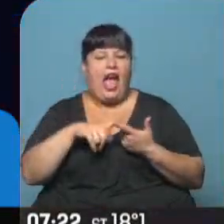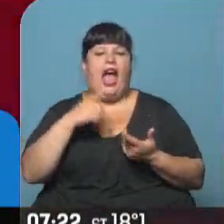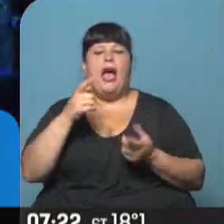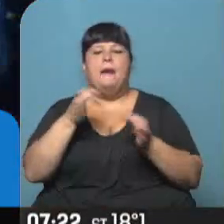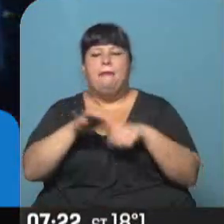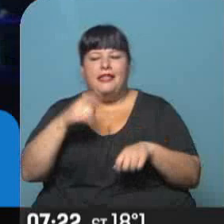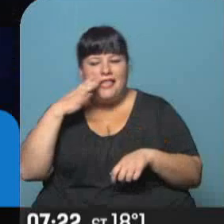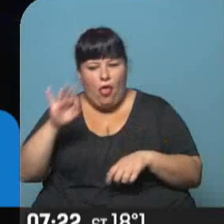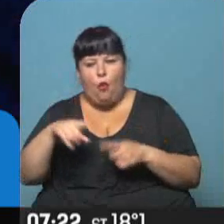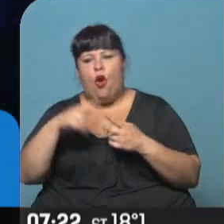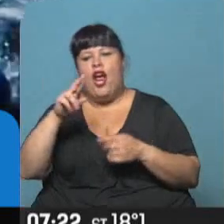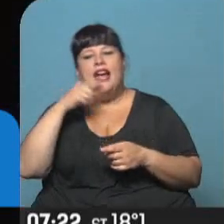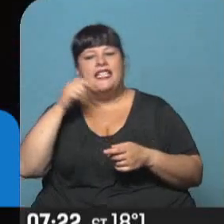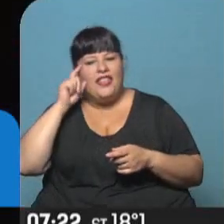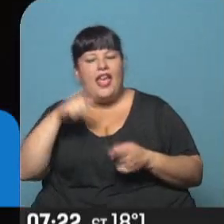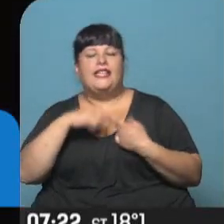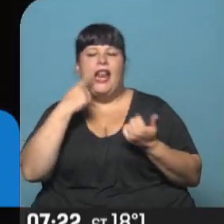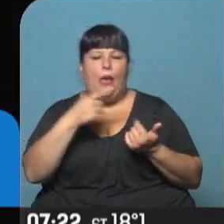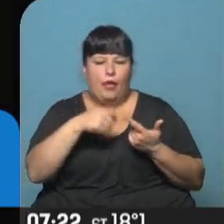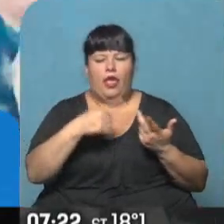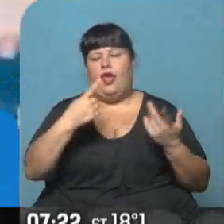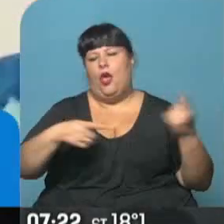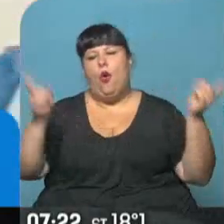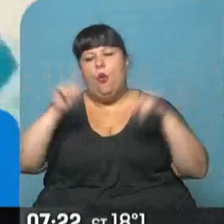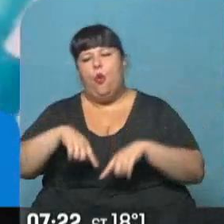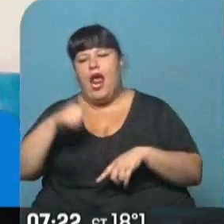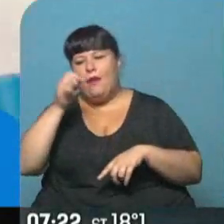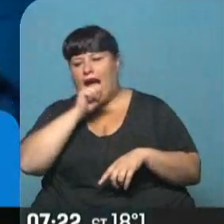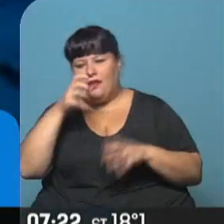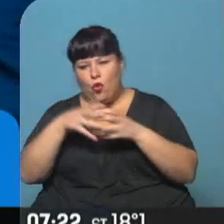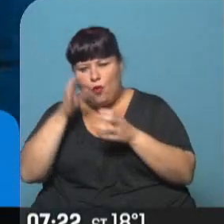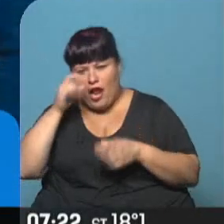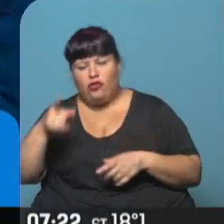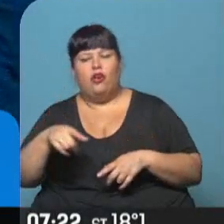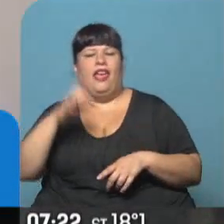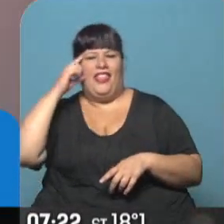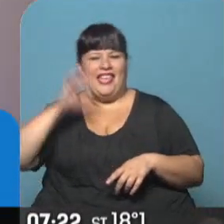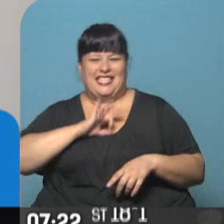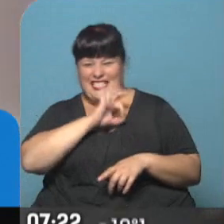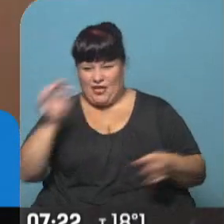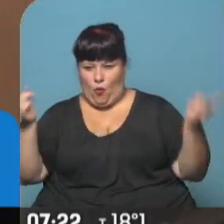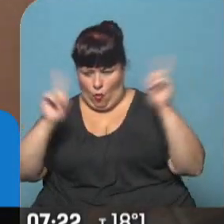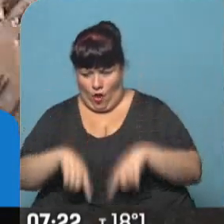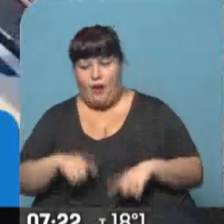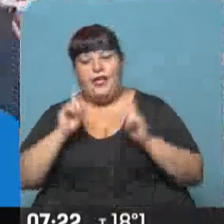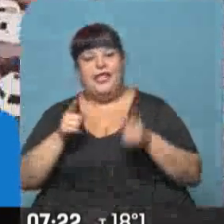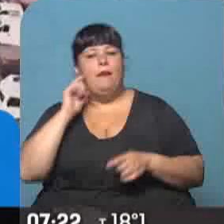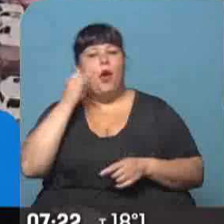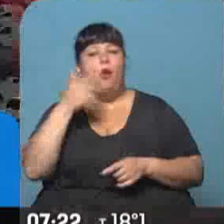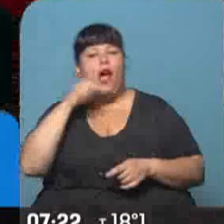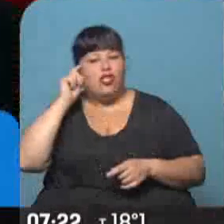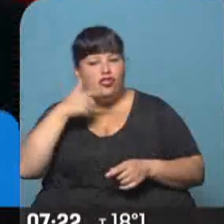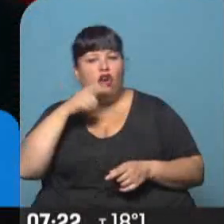Pastillas del Abuelo, Residente, La Vela Puerca, La Vuelta de los Ratones Paranoicos, después de 10 años, también van a estar tocando Los Guasones,